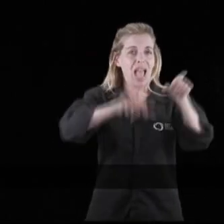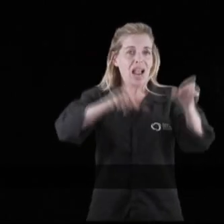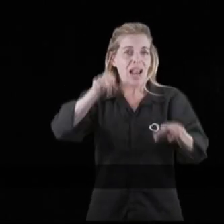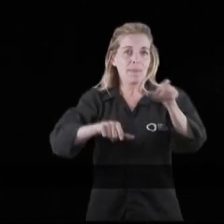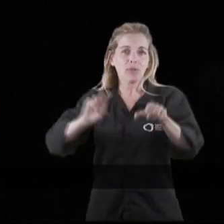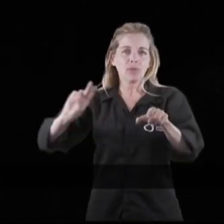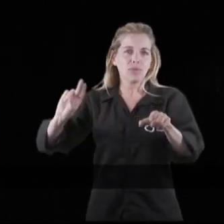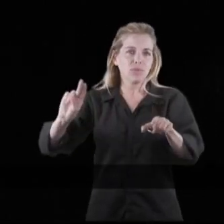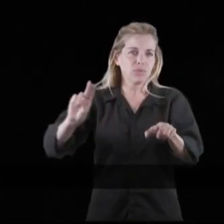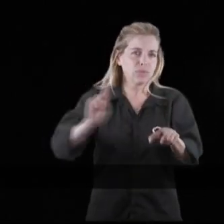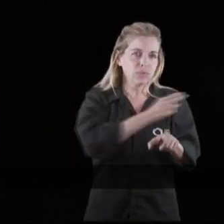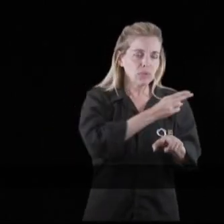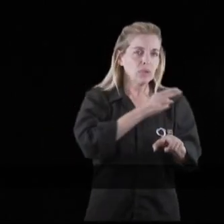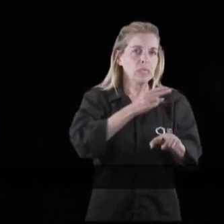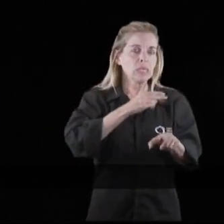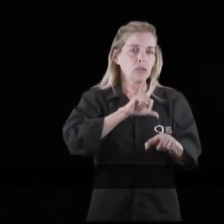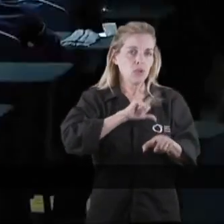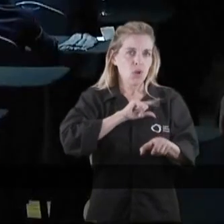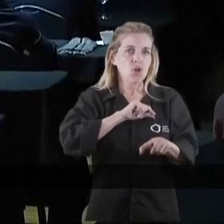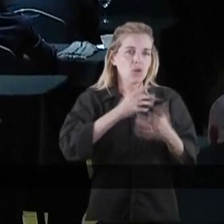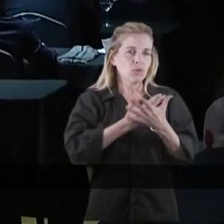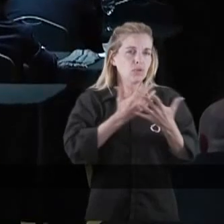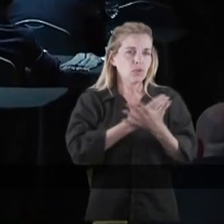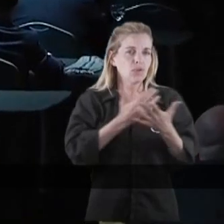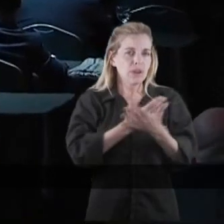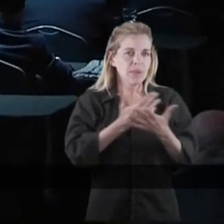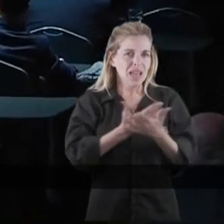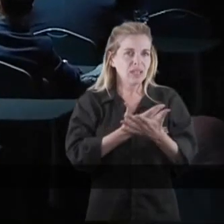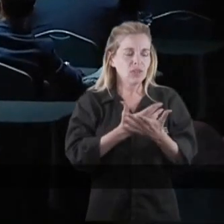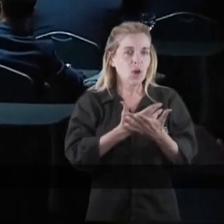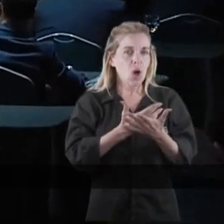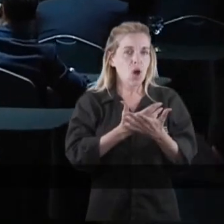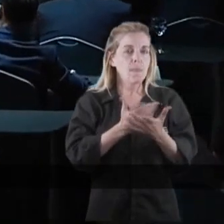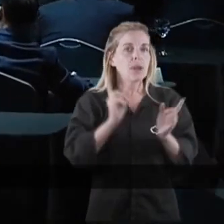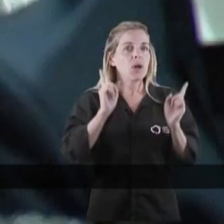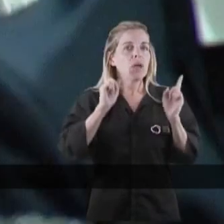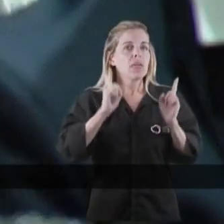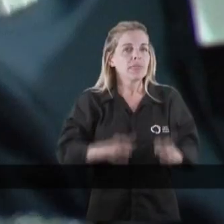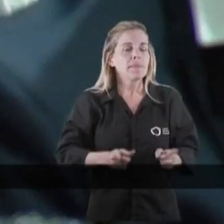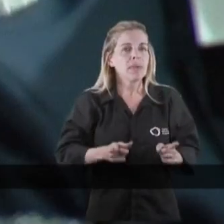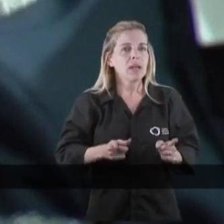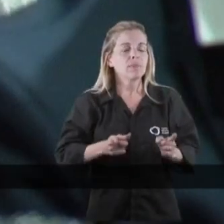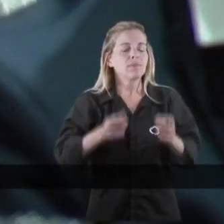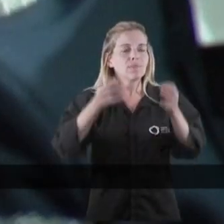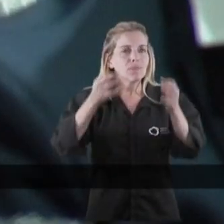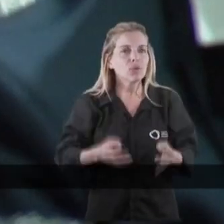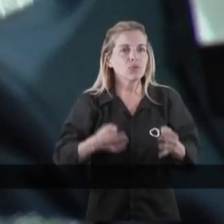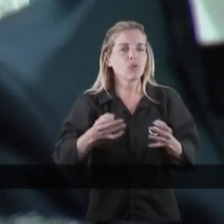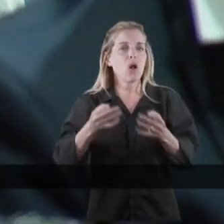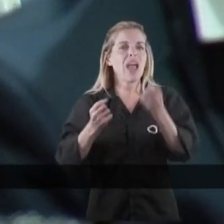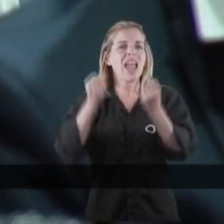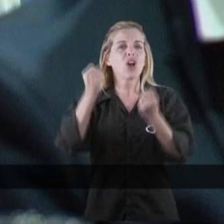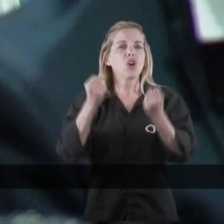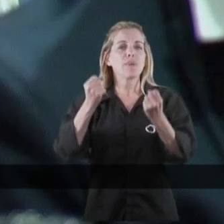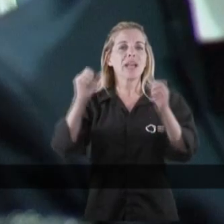cosa que siempre lamentaremos, sino que también fue capaz de trastocar al sistema económico